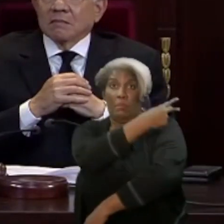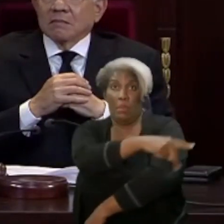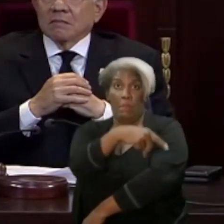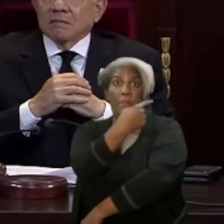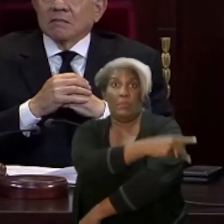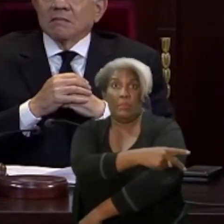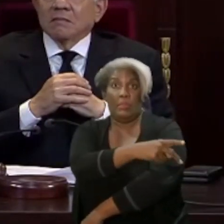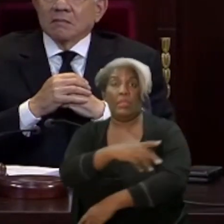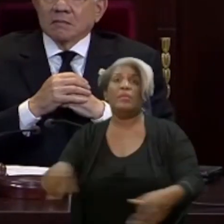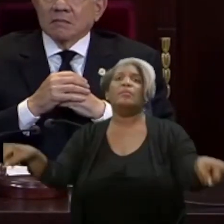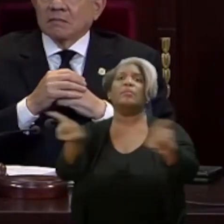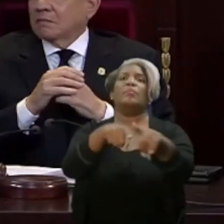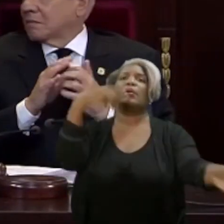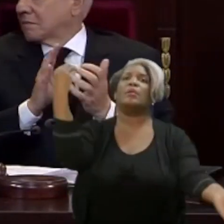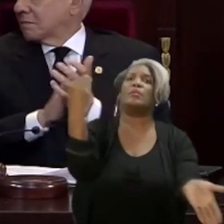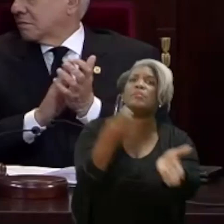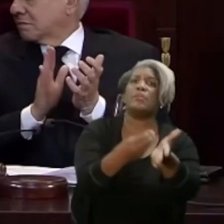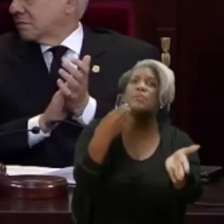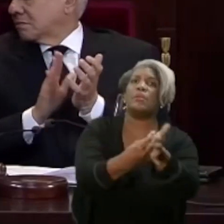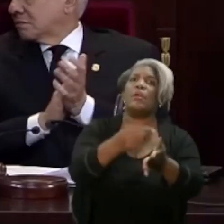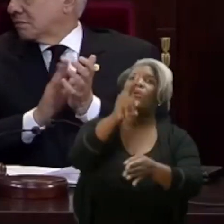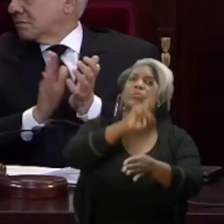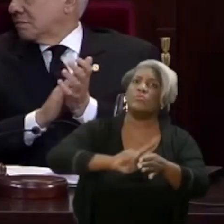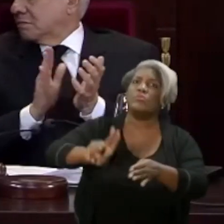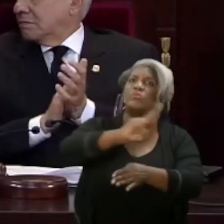este programa.